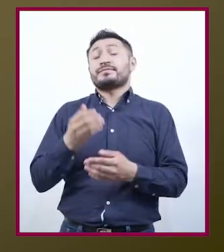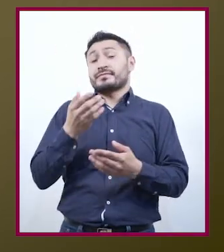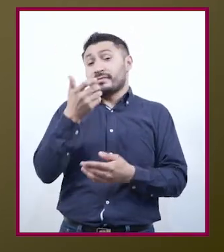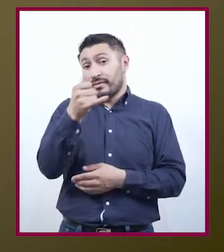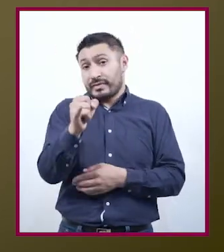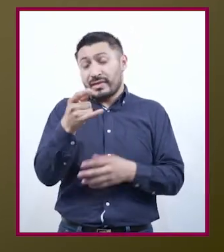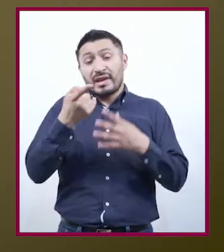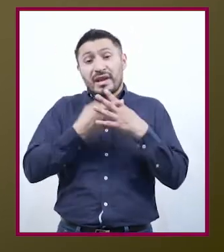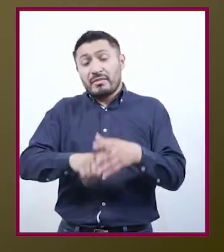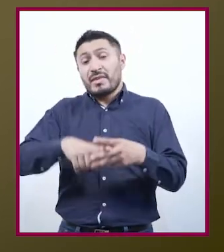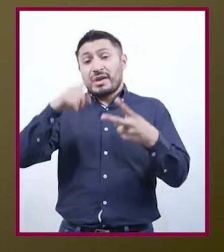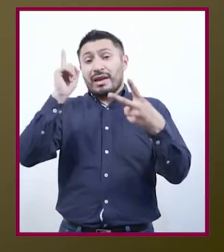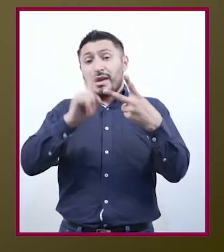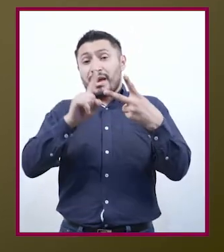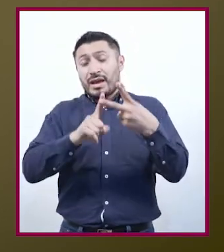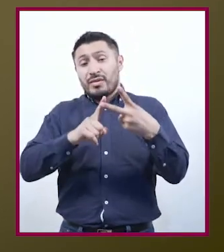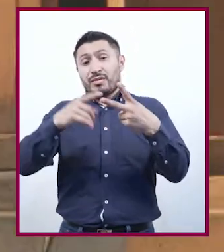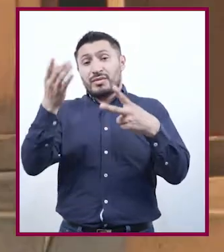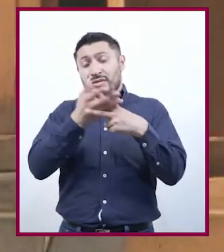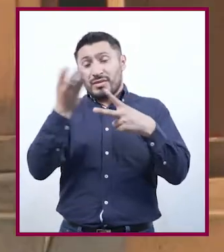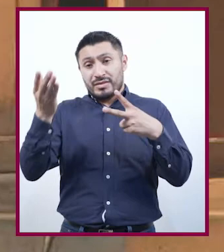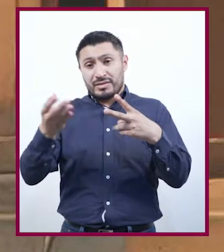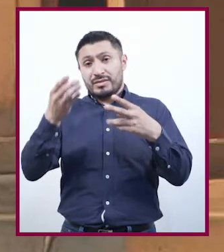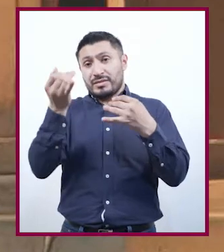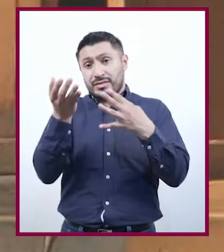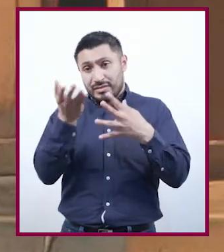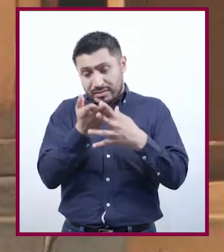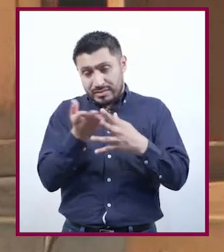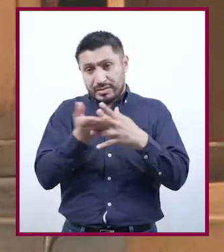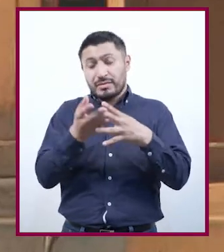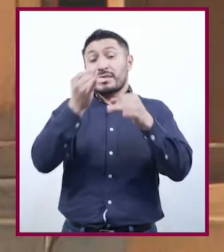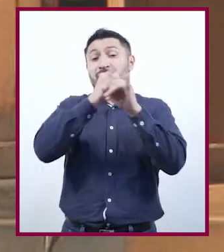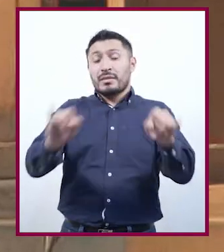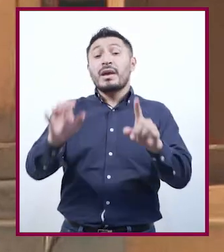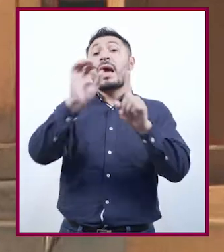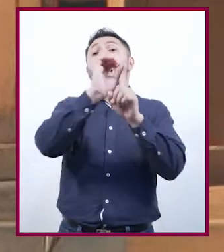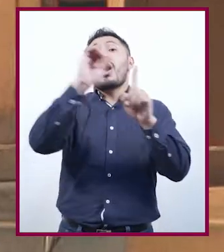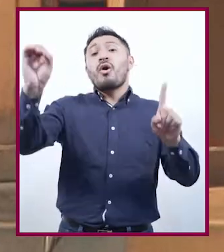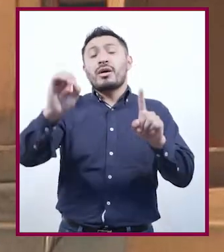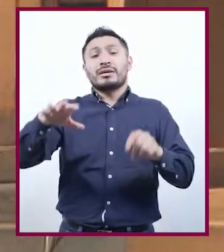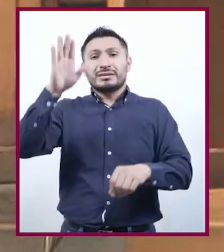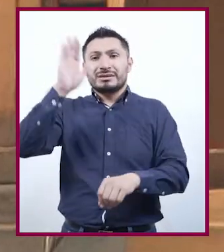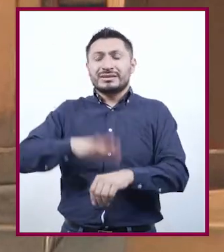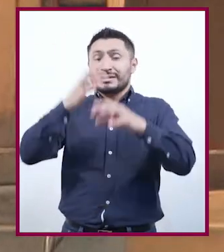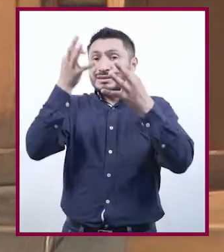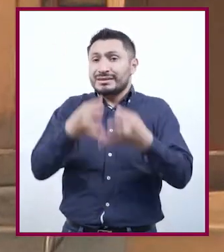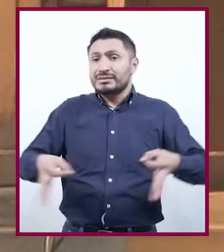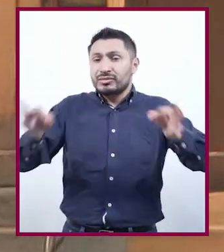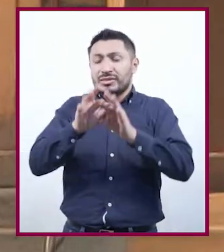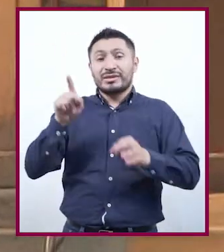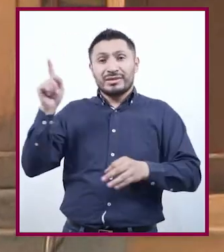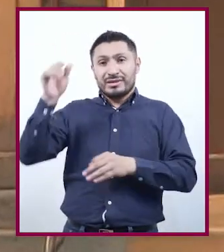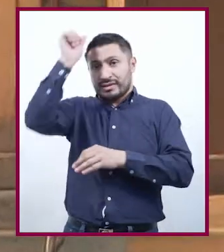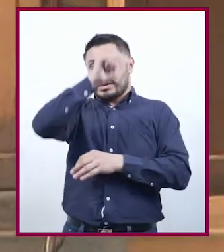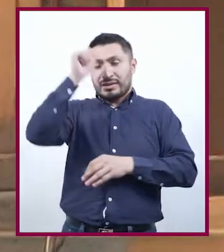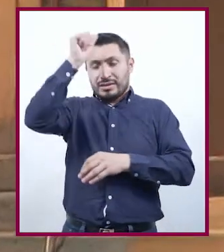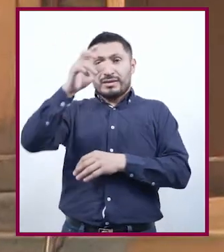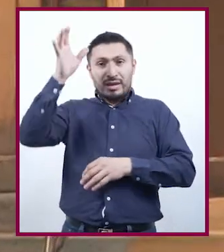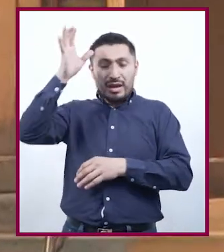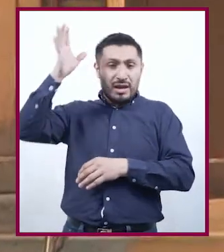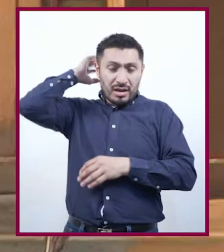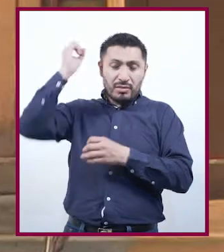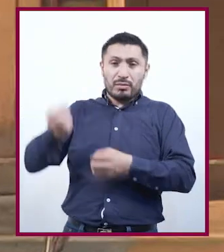aquí en donde inicia la segunda etapa de la independencia, organización. Entre las principales aportaciones del